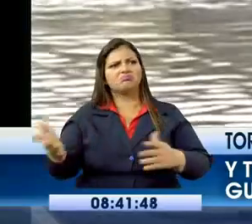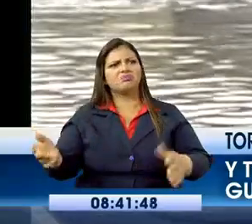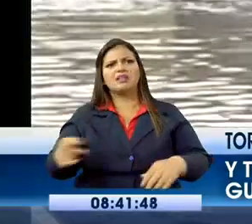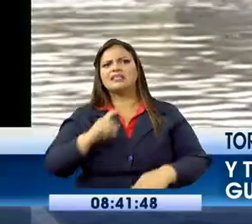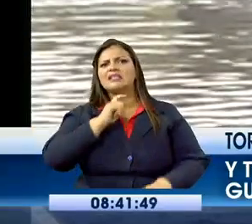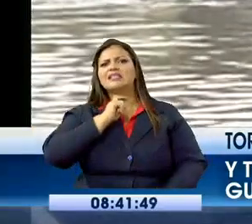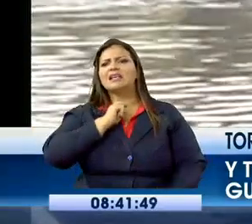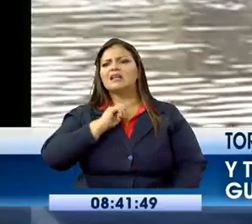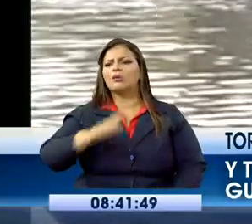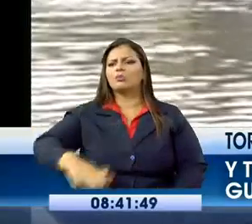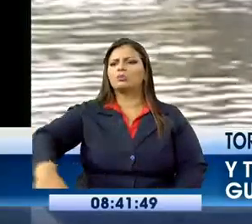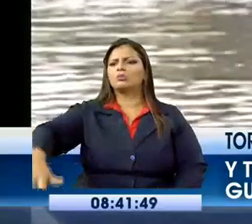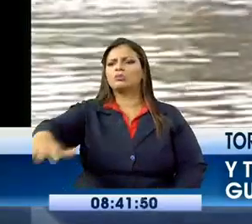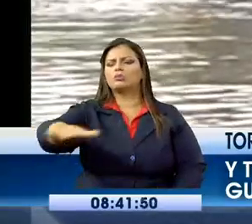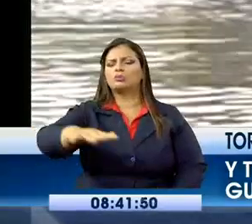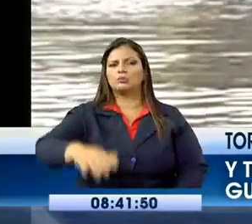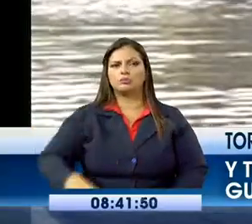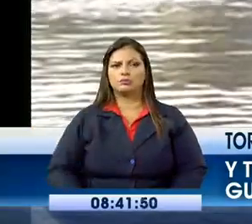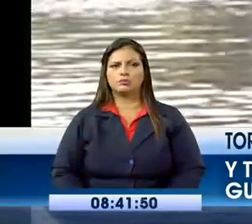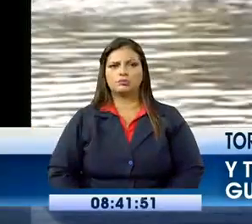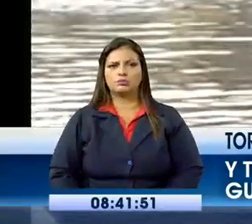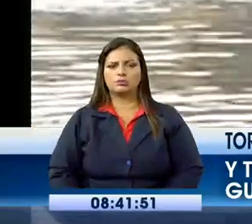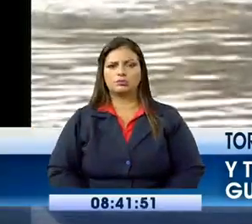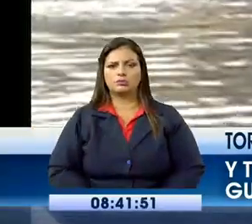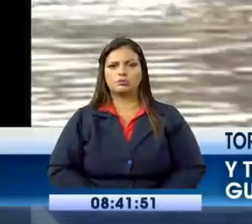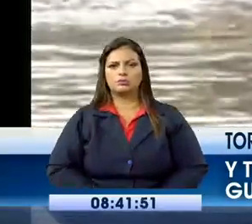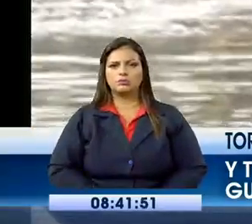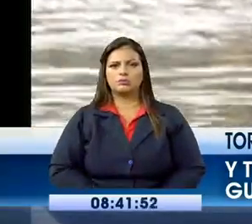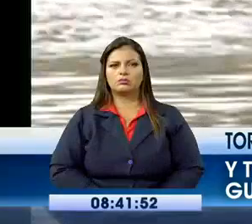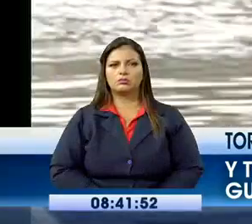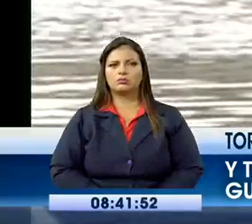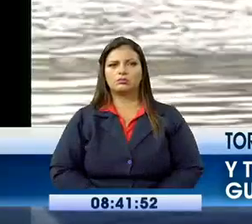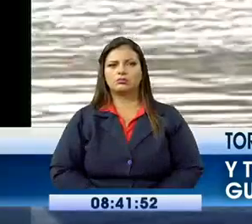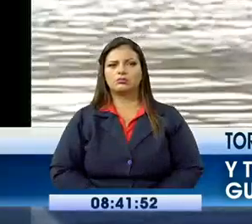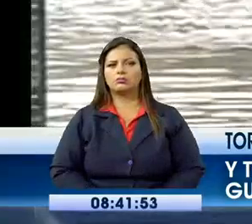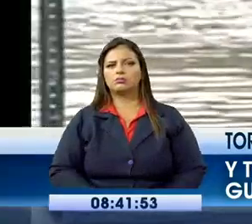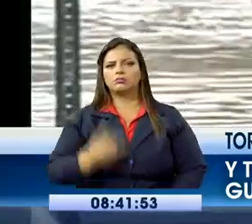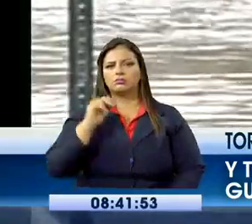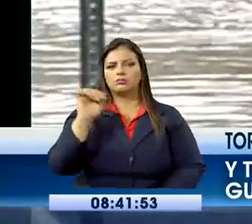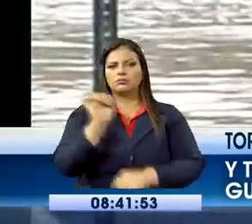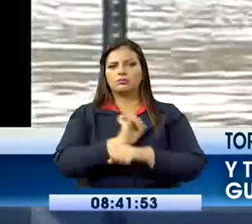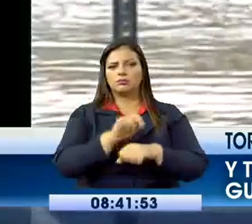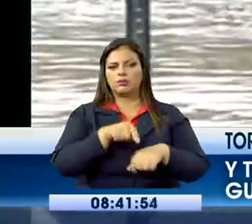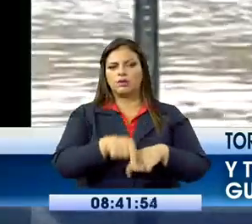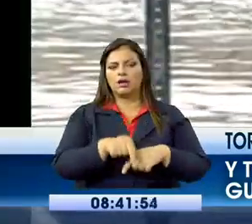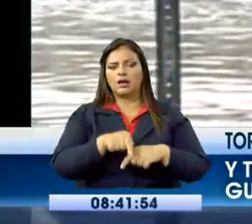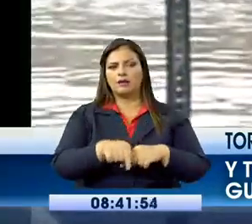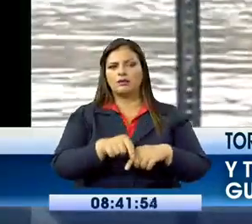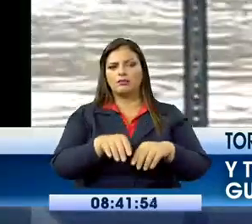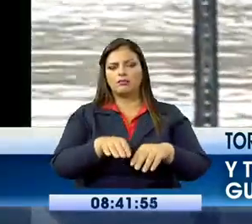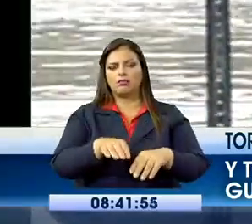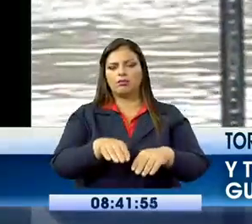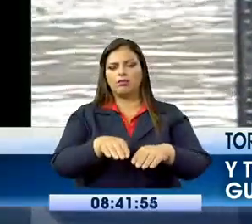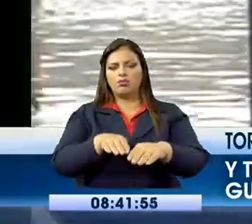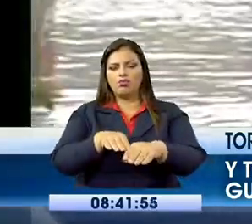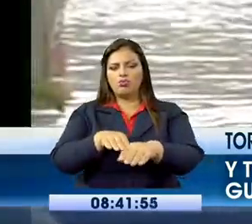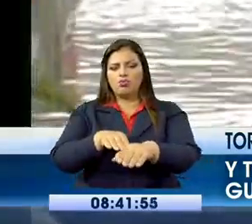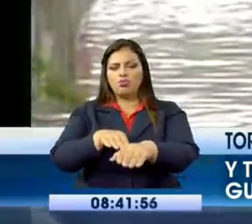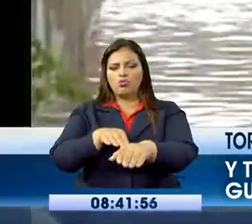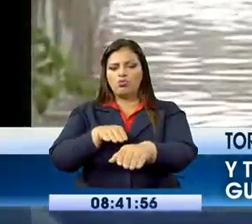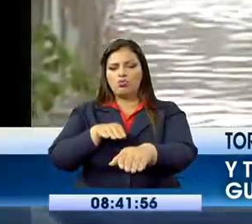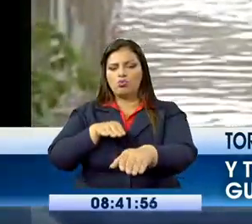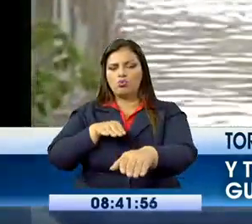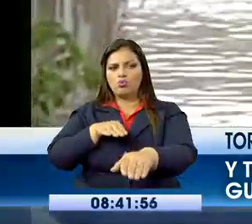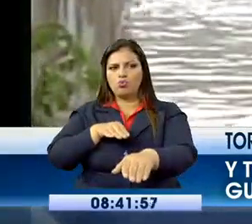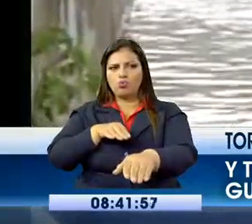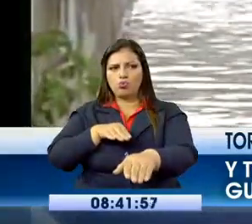Aquí los vehículos, miren, tratan de hacer una hilera junto al parterre para